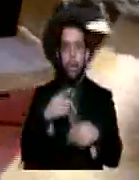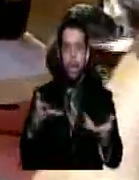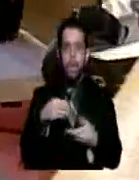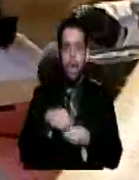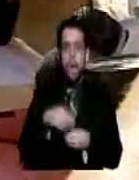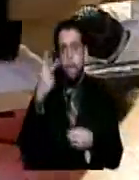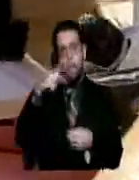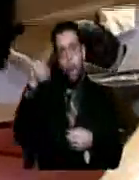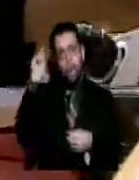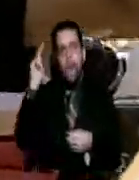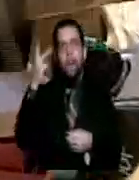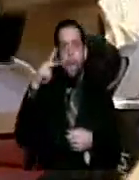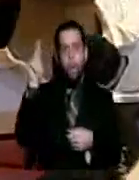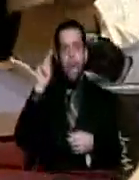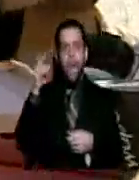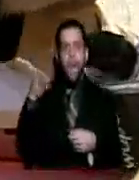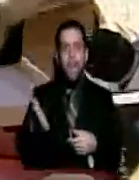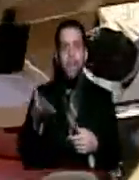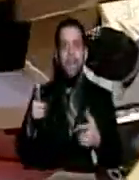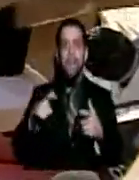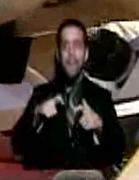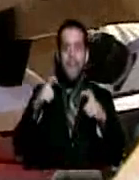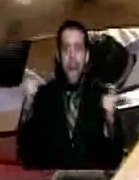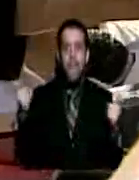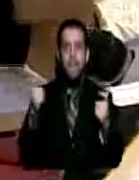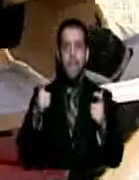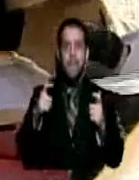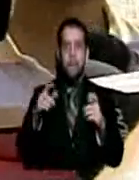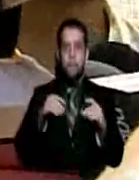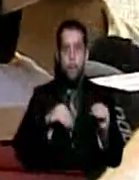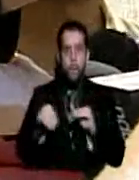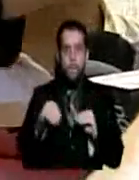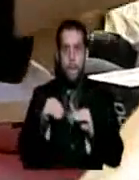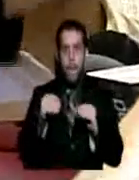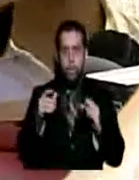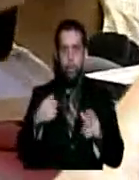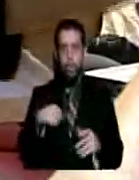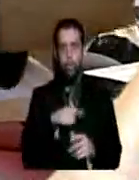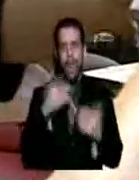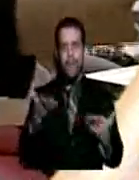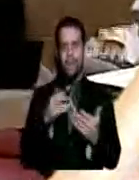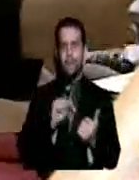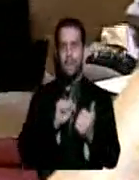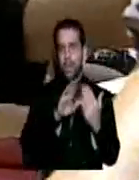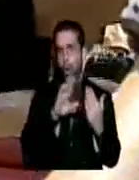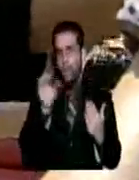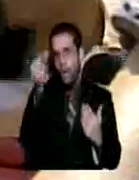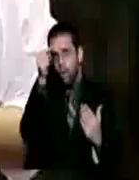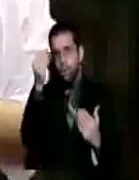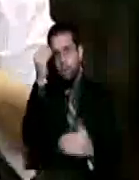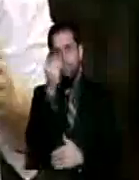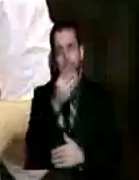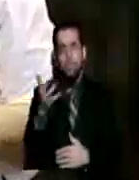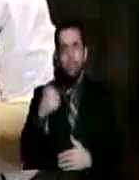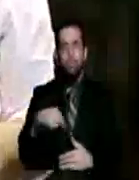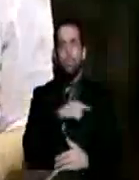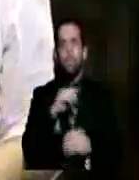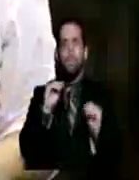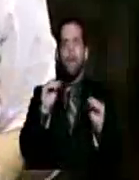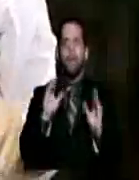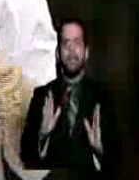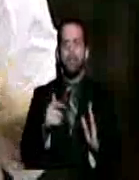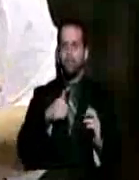Ponce que han surgido los grandes movimientos, estamos aquí, ¿ok? Enfrentando al gobernador y dejándole saber que el magisterio está en pie de lucha. Y ante